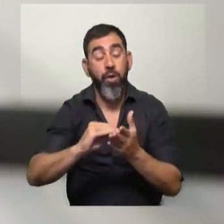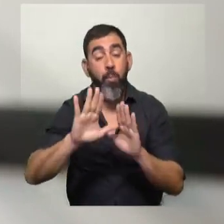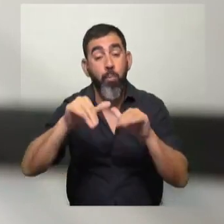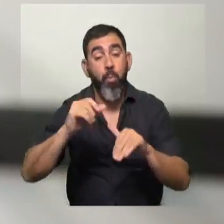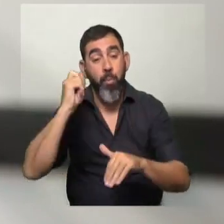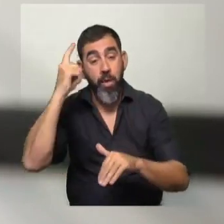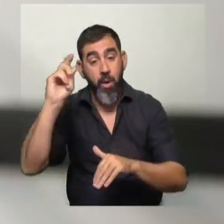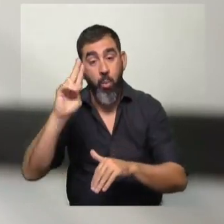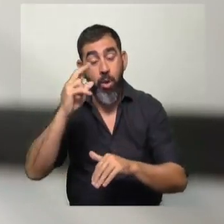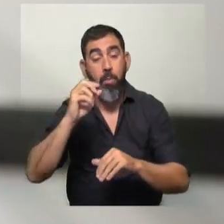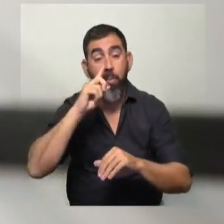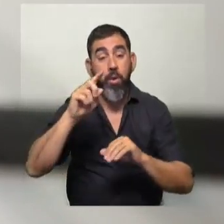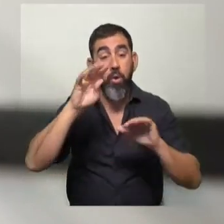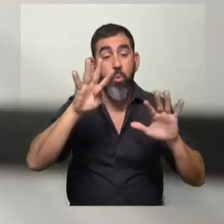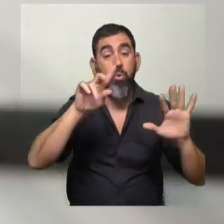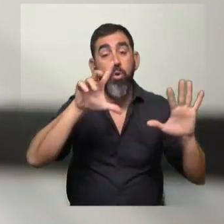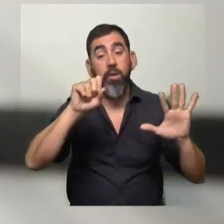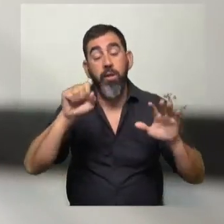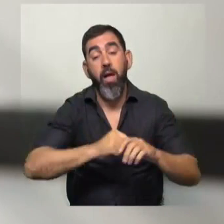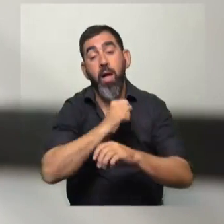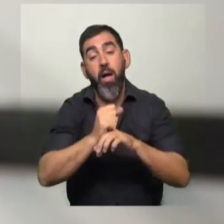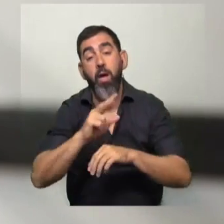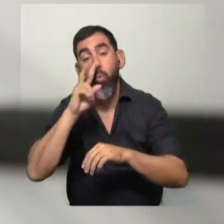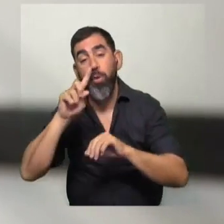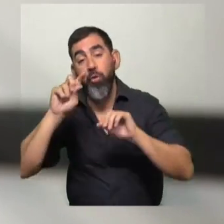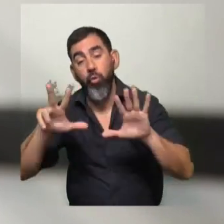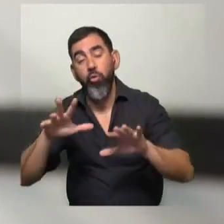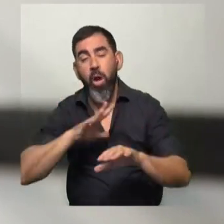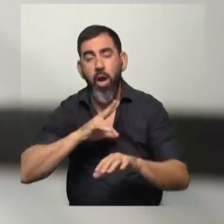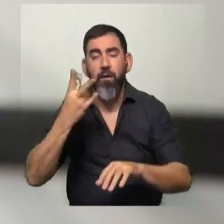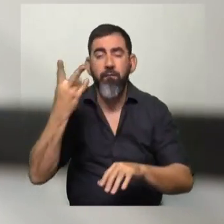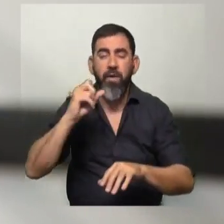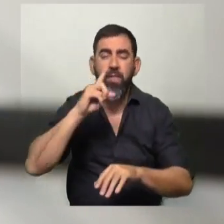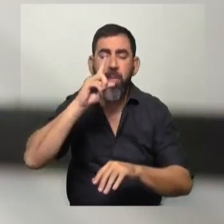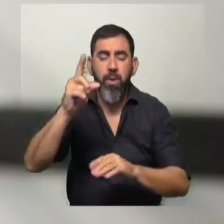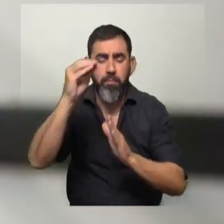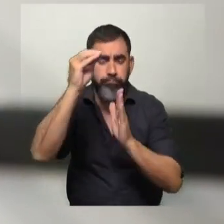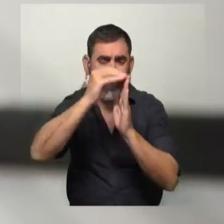entre 1970 y 2018. Allí hay alrededor de 20.000 registros,